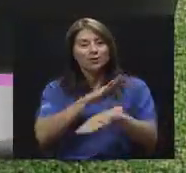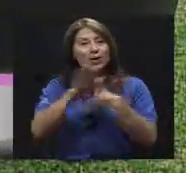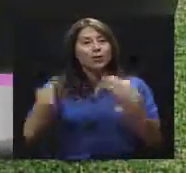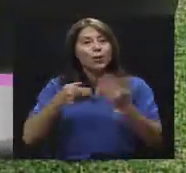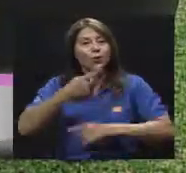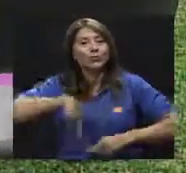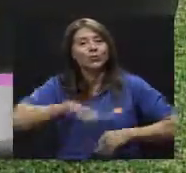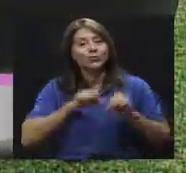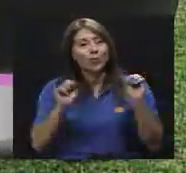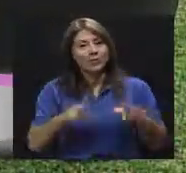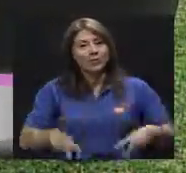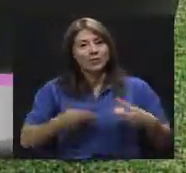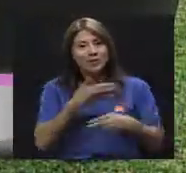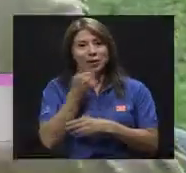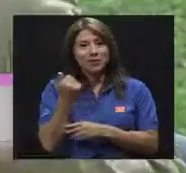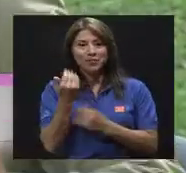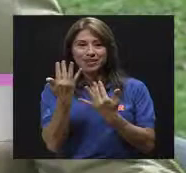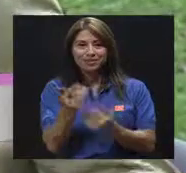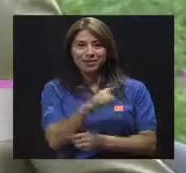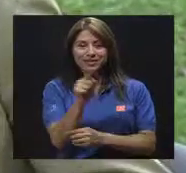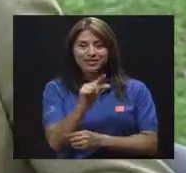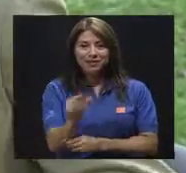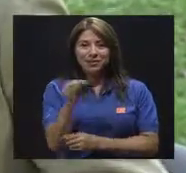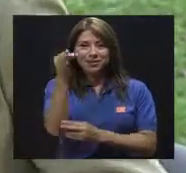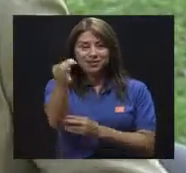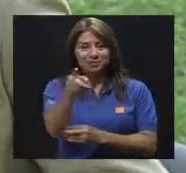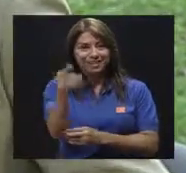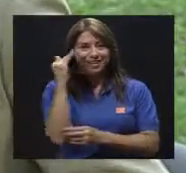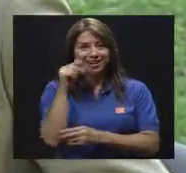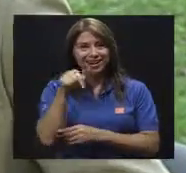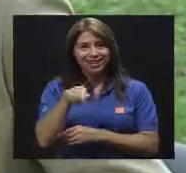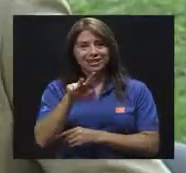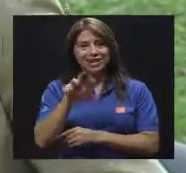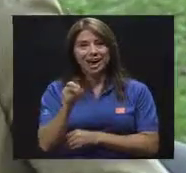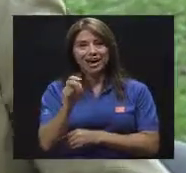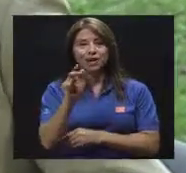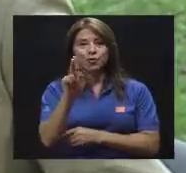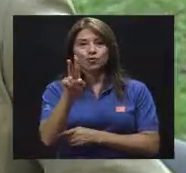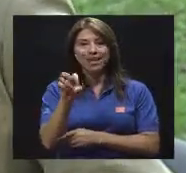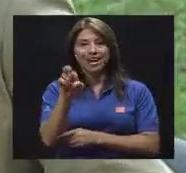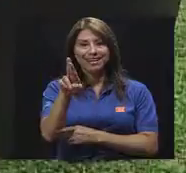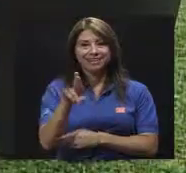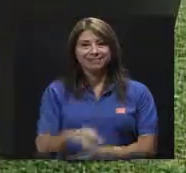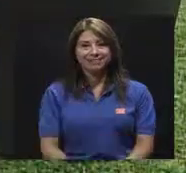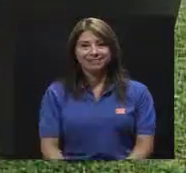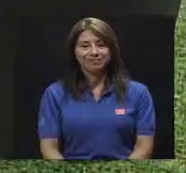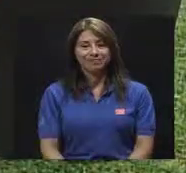todos podamos vivir mejor. Los esperamos la próxima semana, ya lo sabe, aquí por su canal UCR.